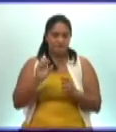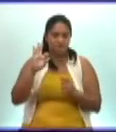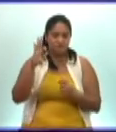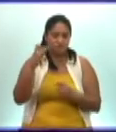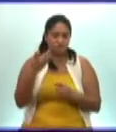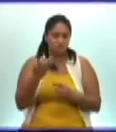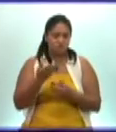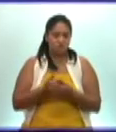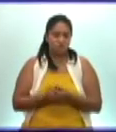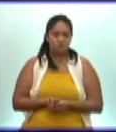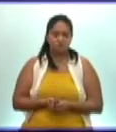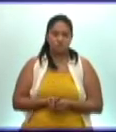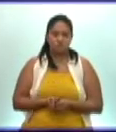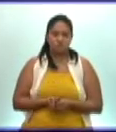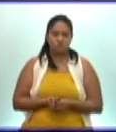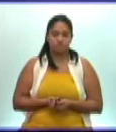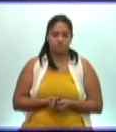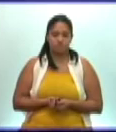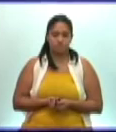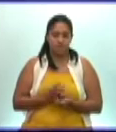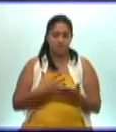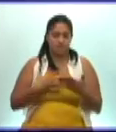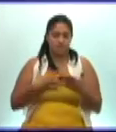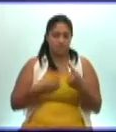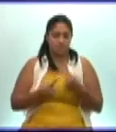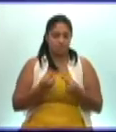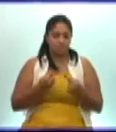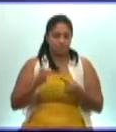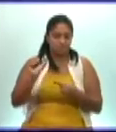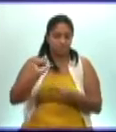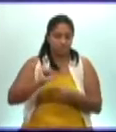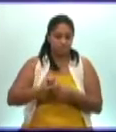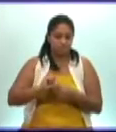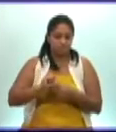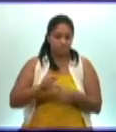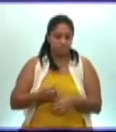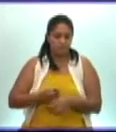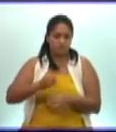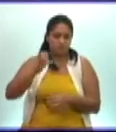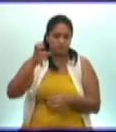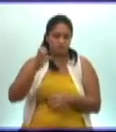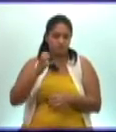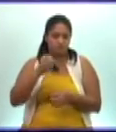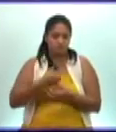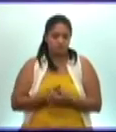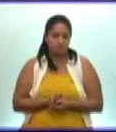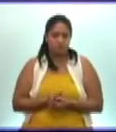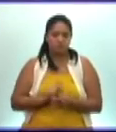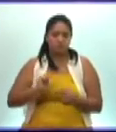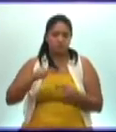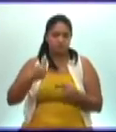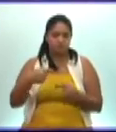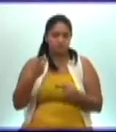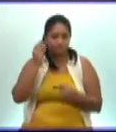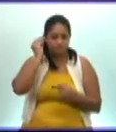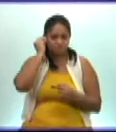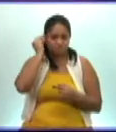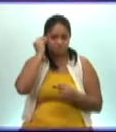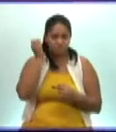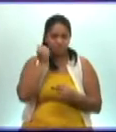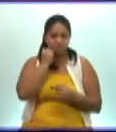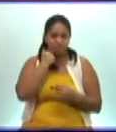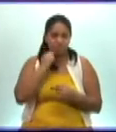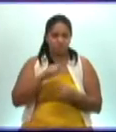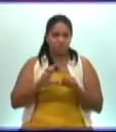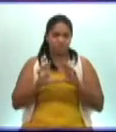las erupciones perjudiciales para los satélites, astronautas y comunicaciones en la Tierra. Estamos constantemente aprendiendo más acerca de nuestro